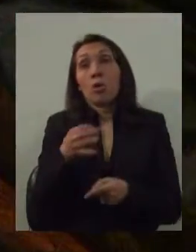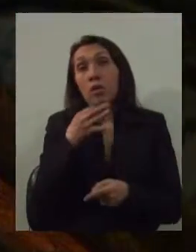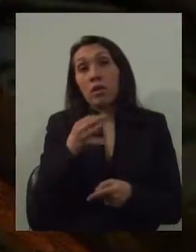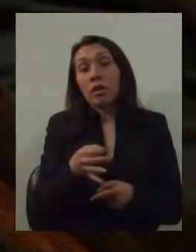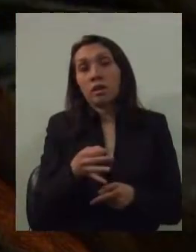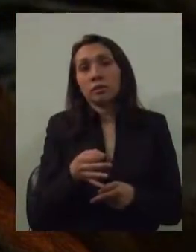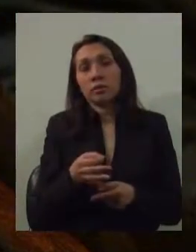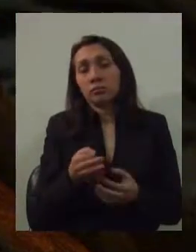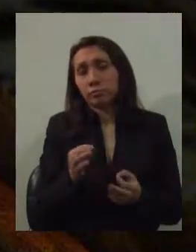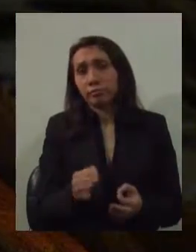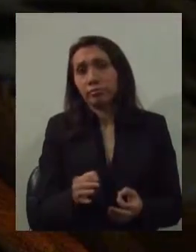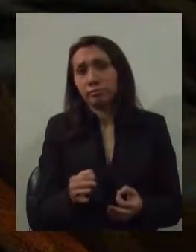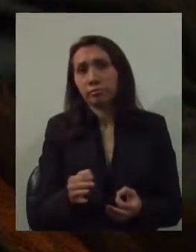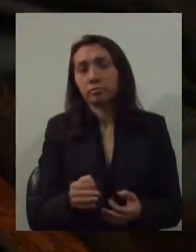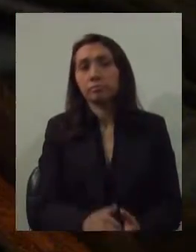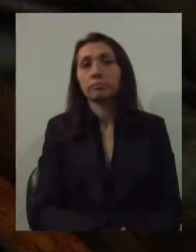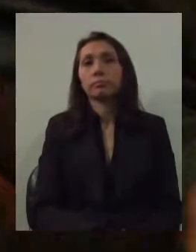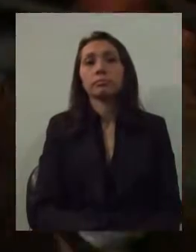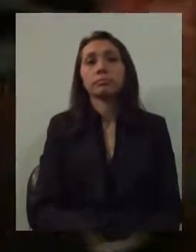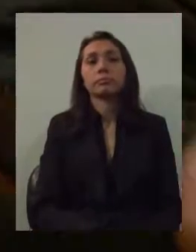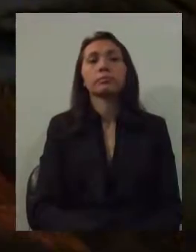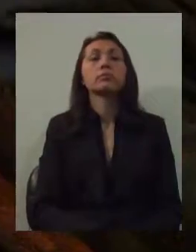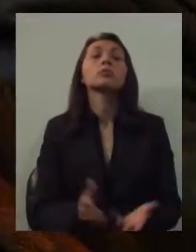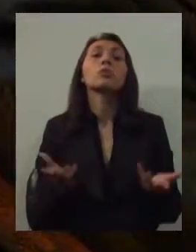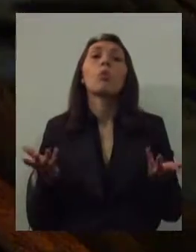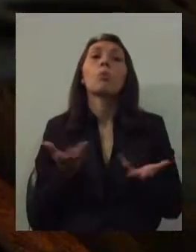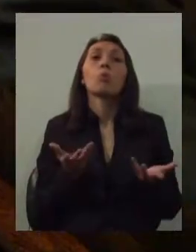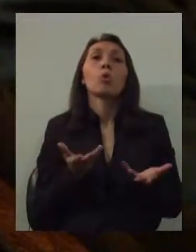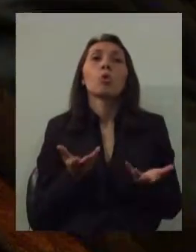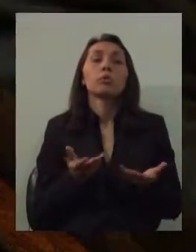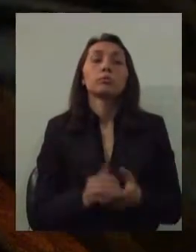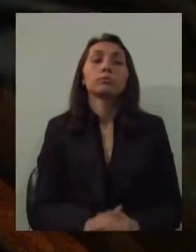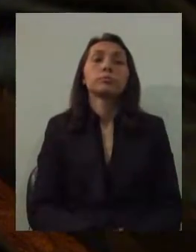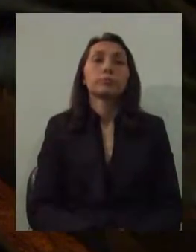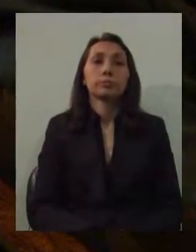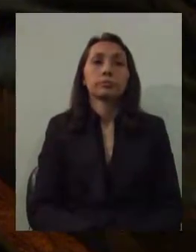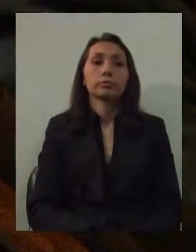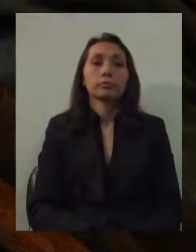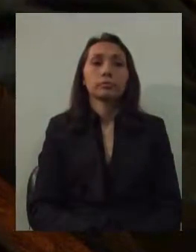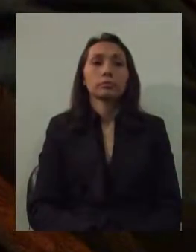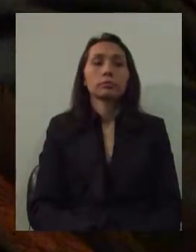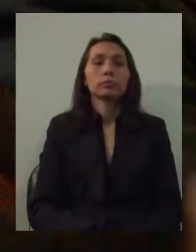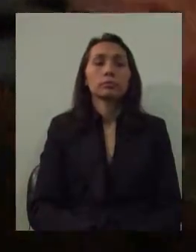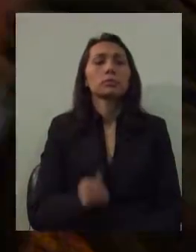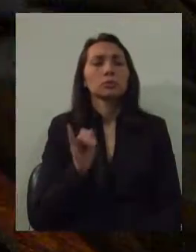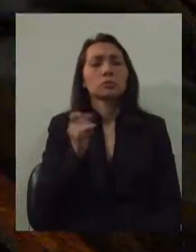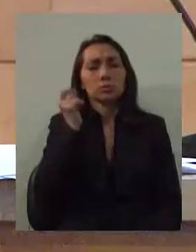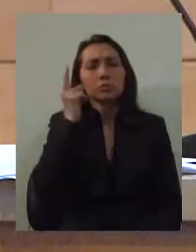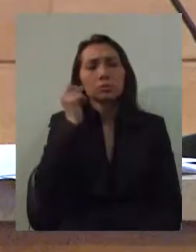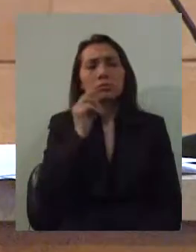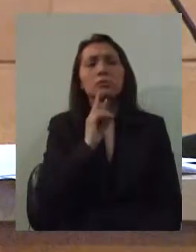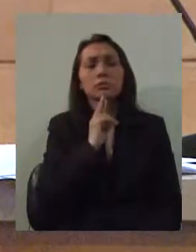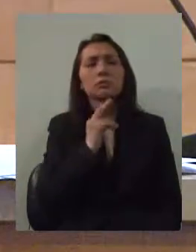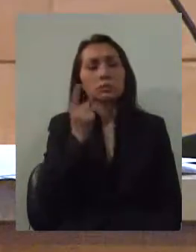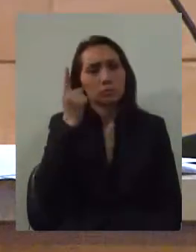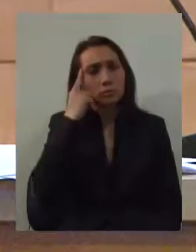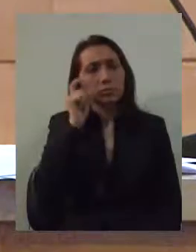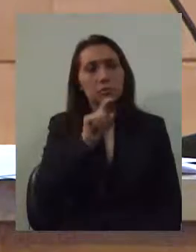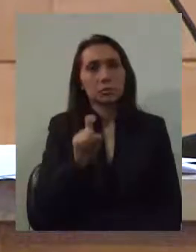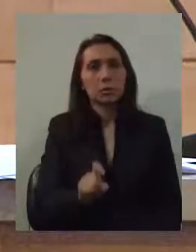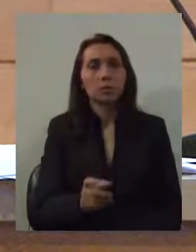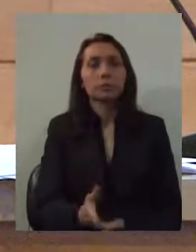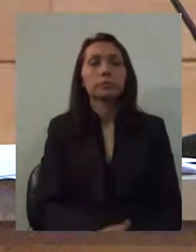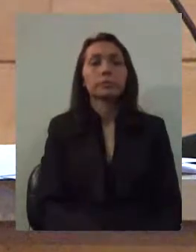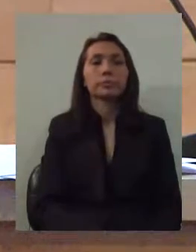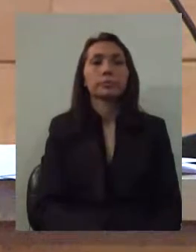un proceso en definitiva? ¿Cómo? Sí, no sé si es clara la... Sí, absolutamente, absolutamente.